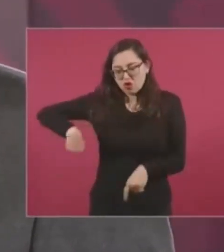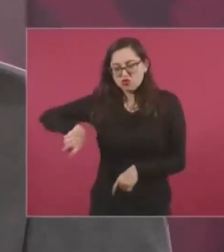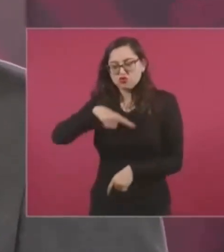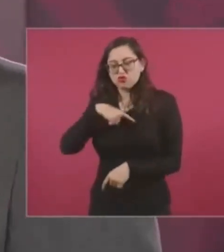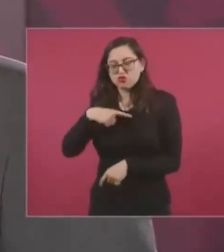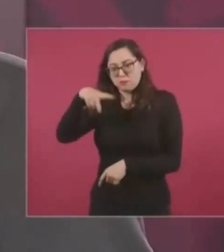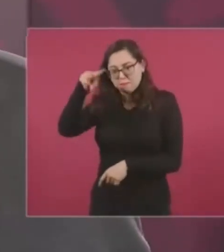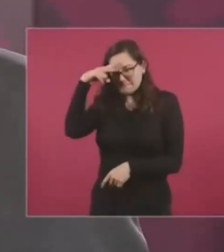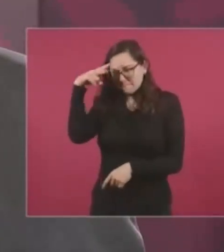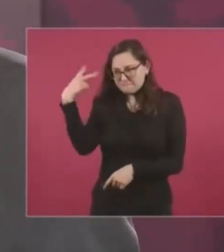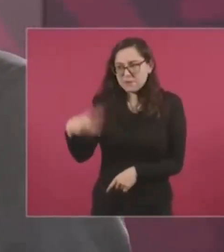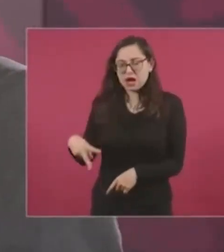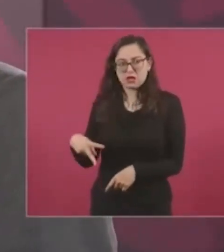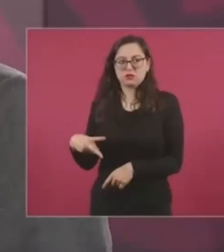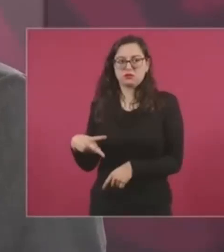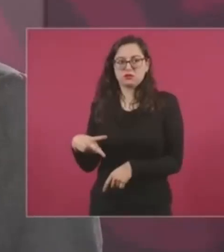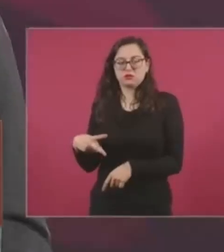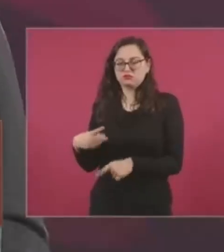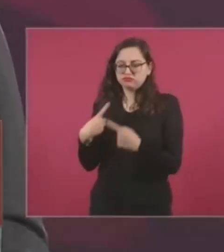resolver, dirimir